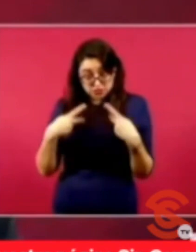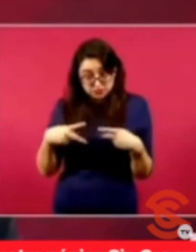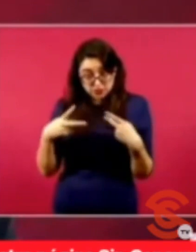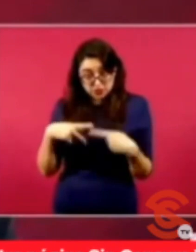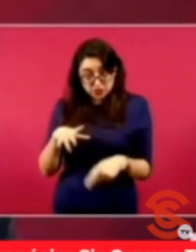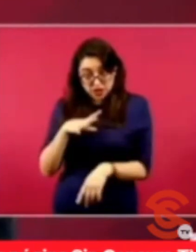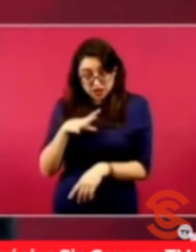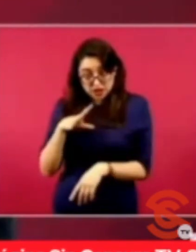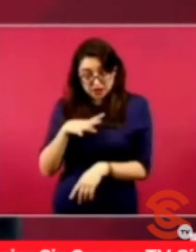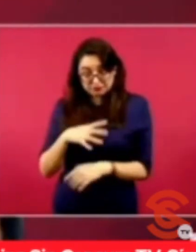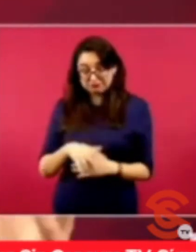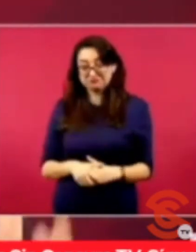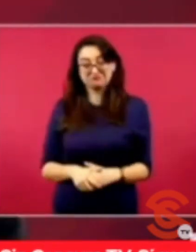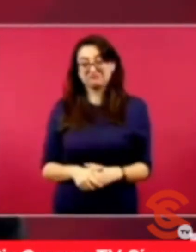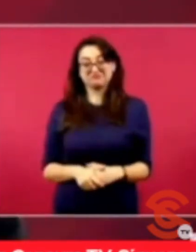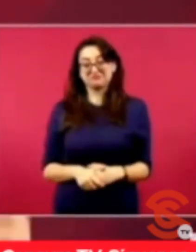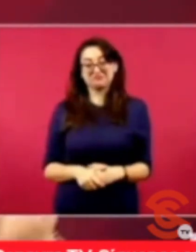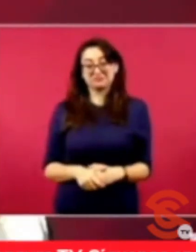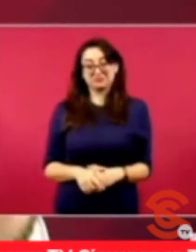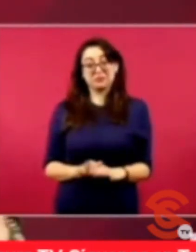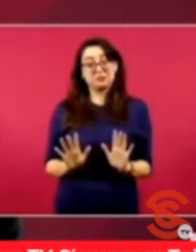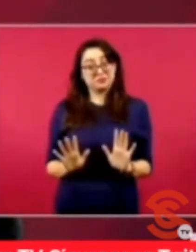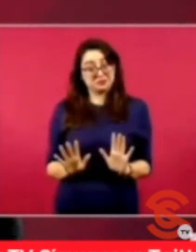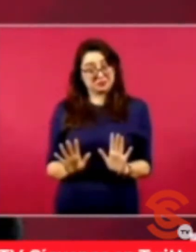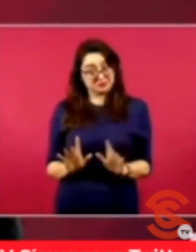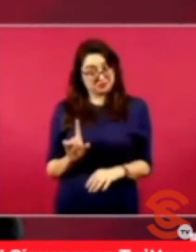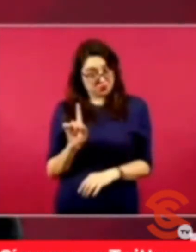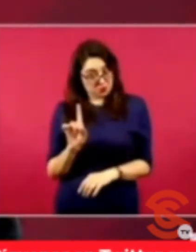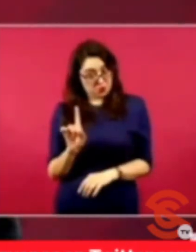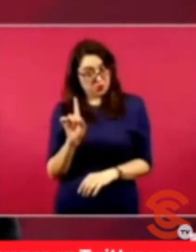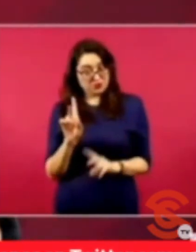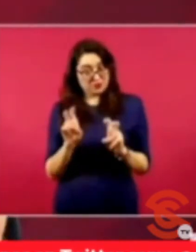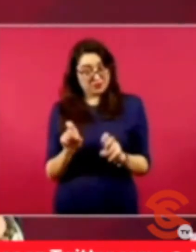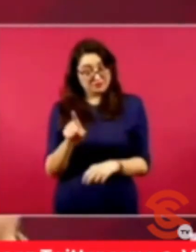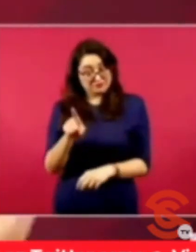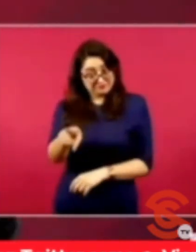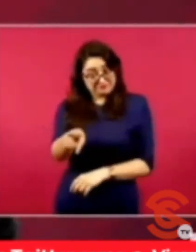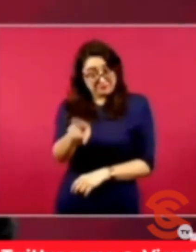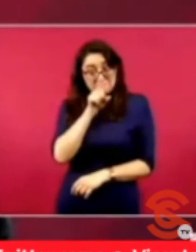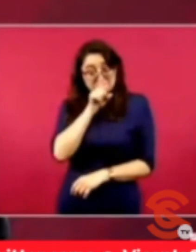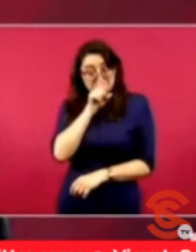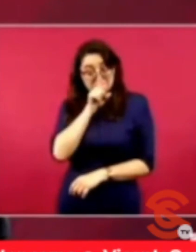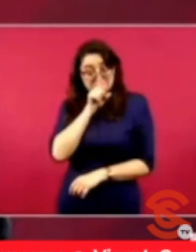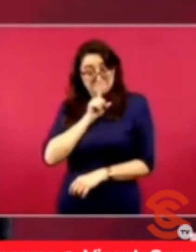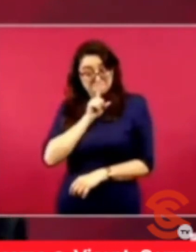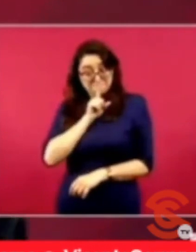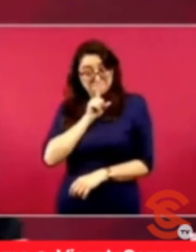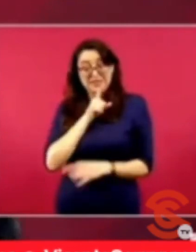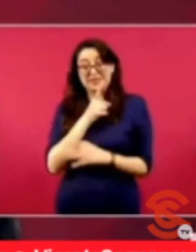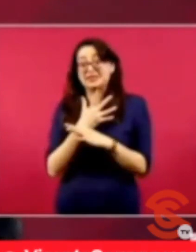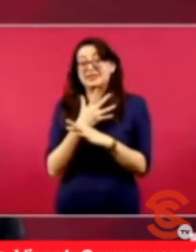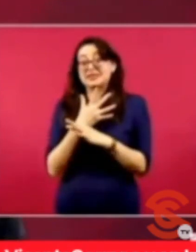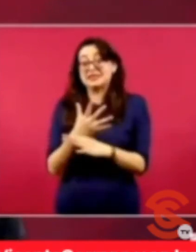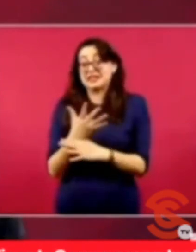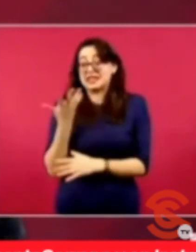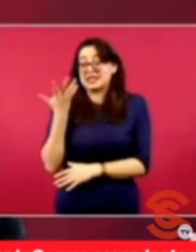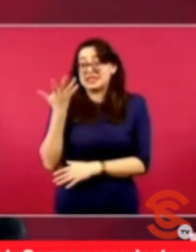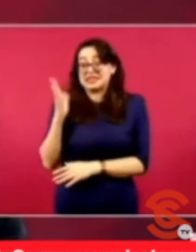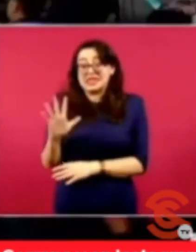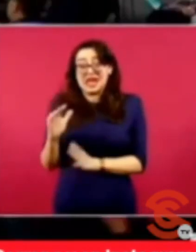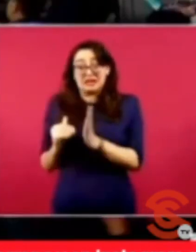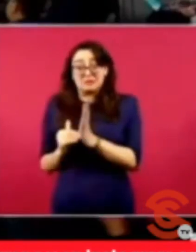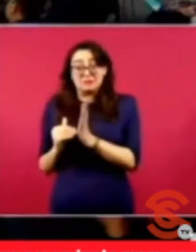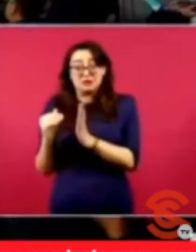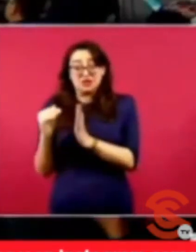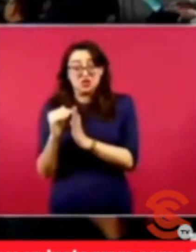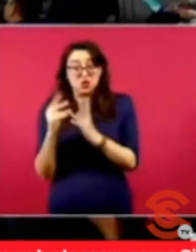necesitan un medicamento. Ese es el primer tema. Usted acaba de decir algo que es falso. 10 millones de personas, y es justo la información Bueno,